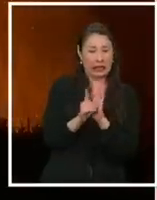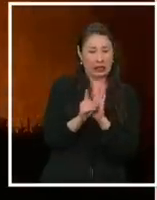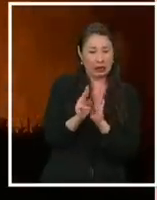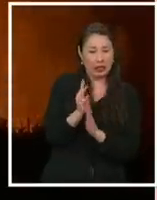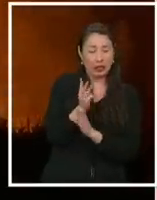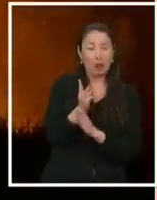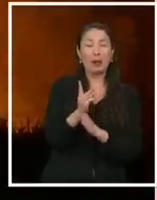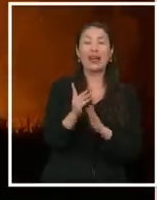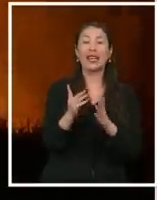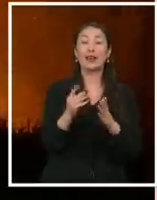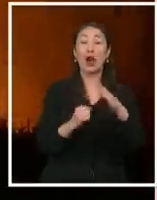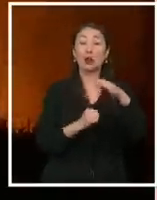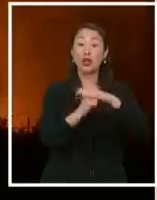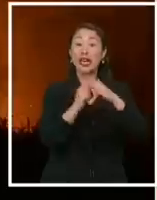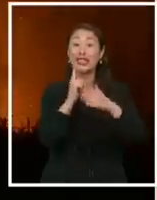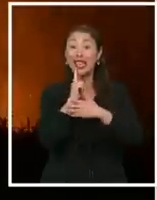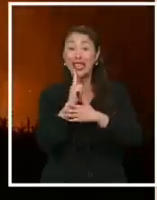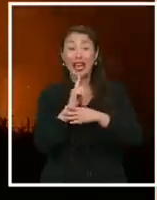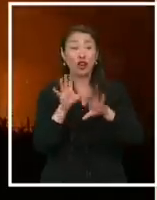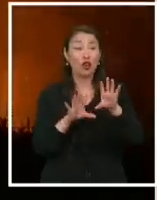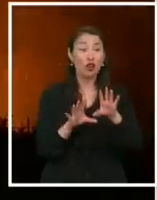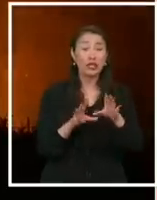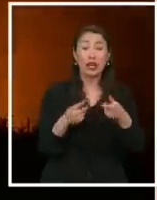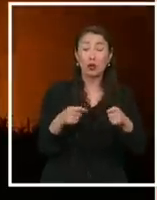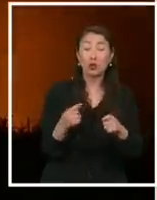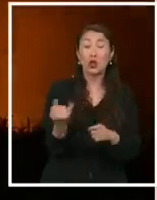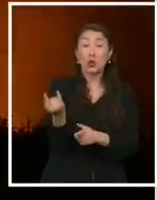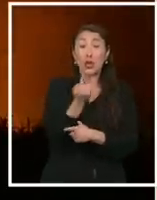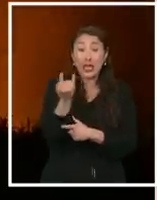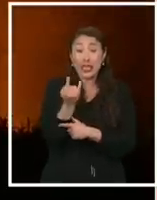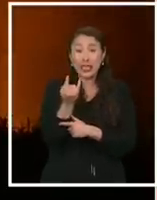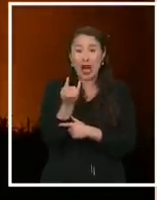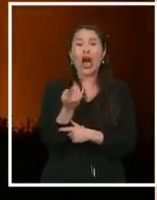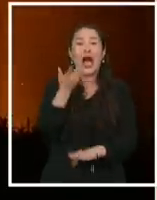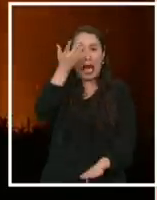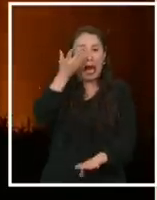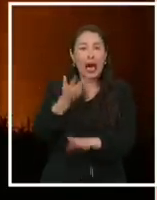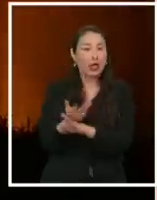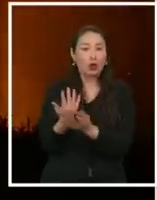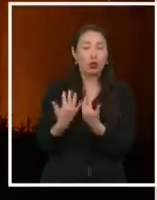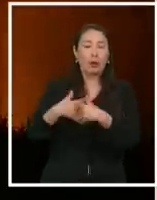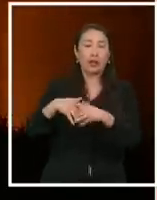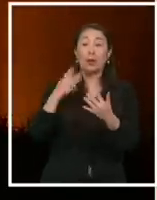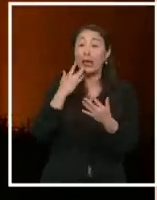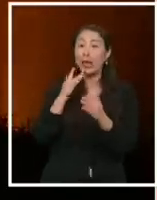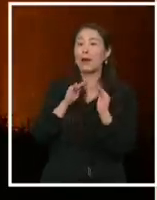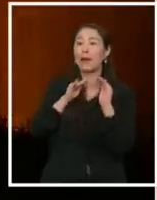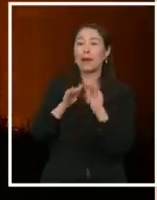recursos de emergencia de forma inmediata para ir precisamente en ayuda de las personas damnificadas, de la población damnificada.